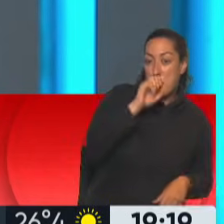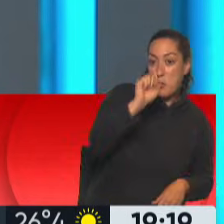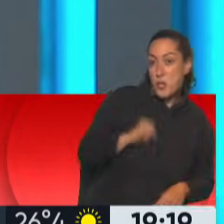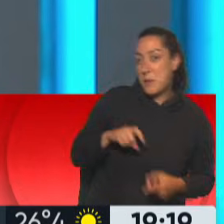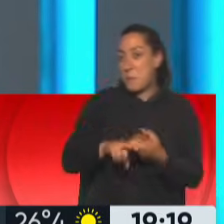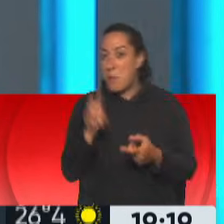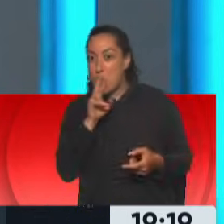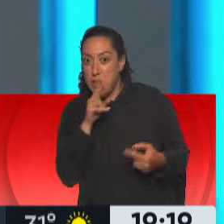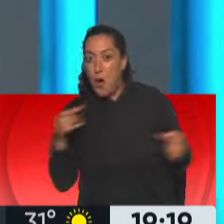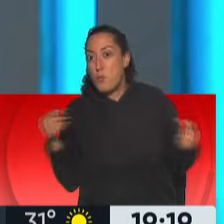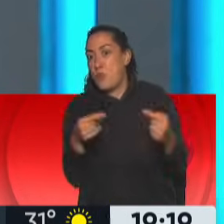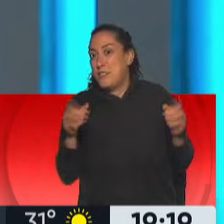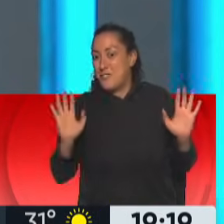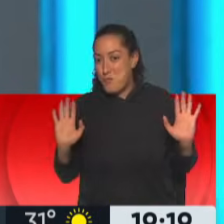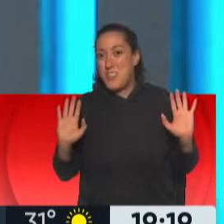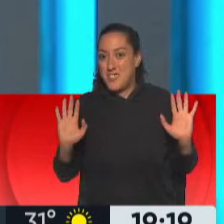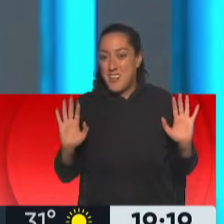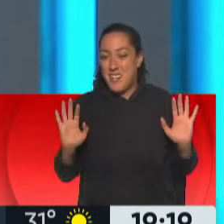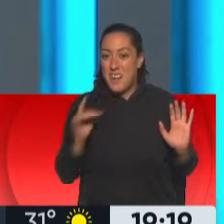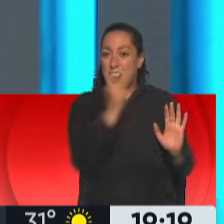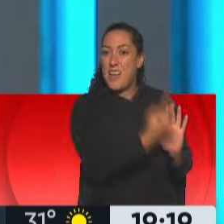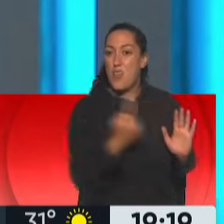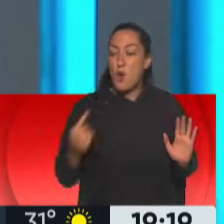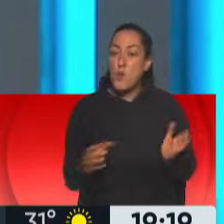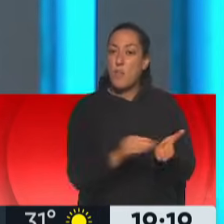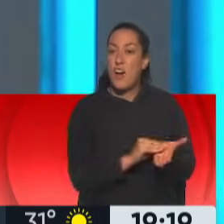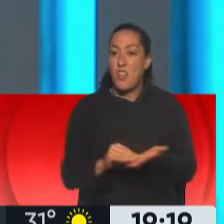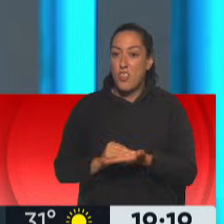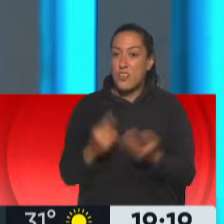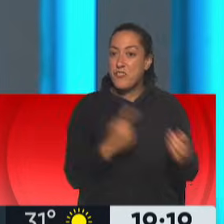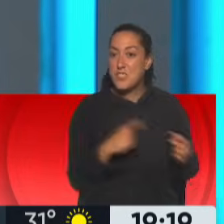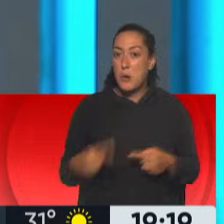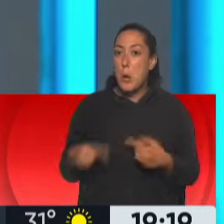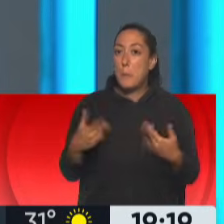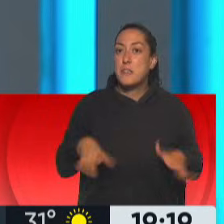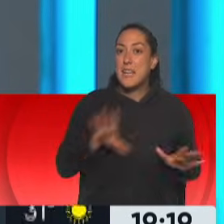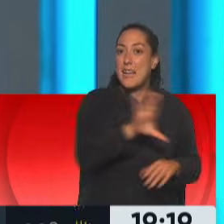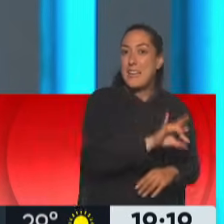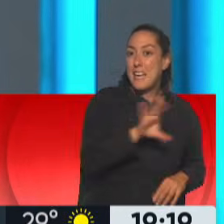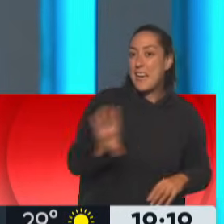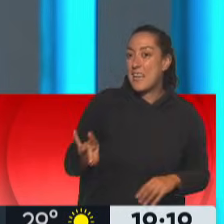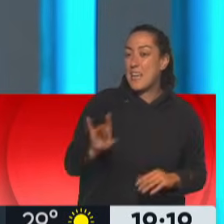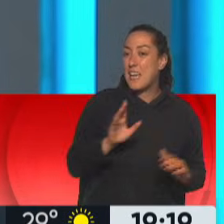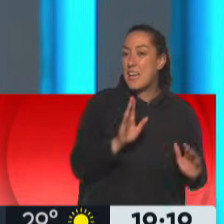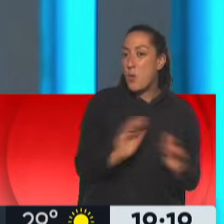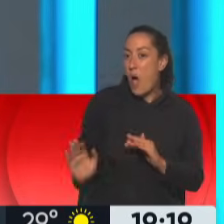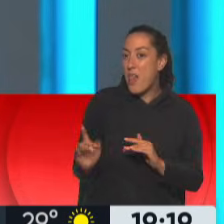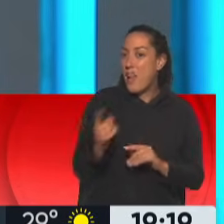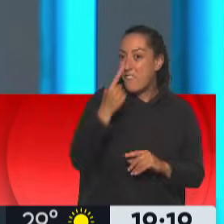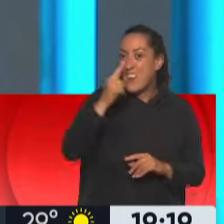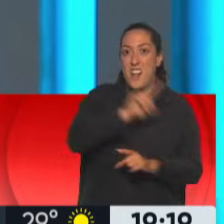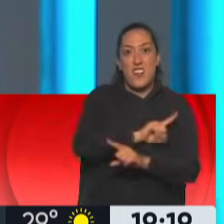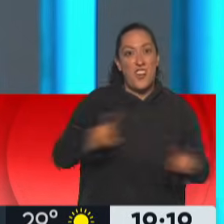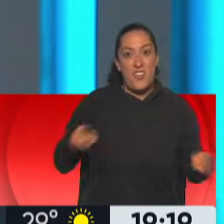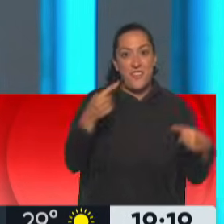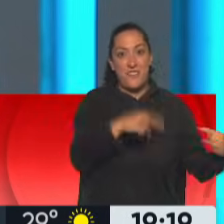su mujer, cada uno de ellos tiene un abogado distinto. Podrían haber elegido el mismo, pero eligieron dos abogados diferentes y